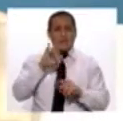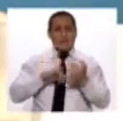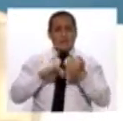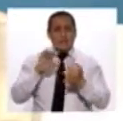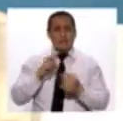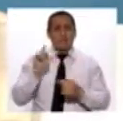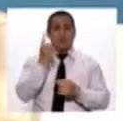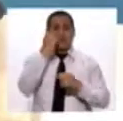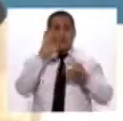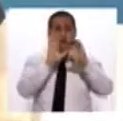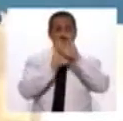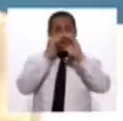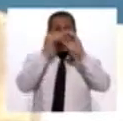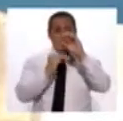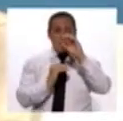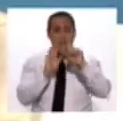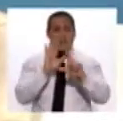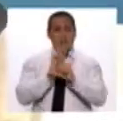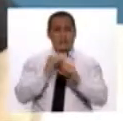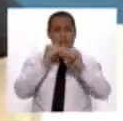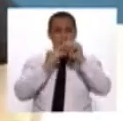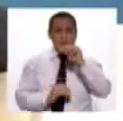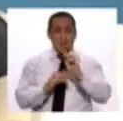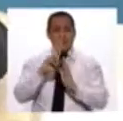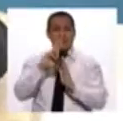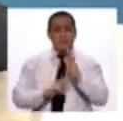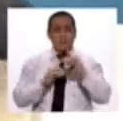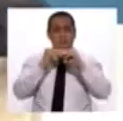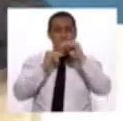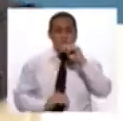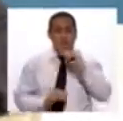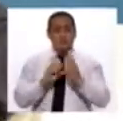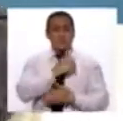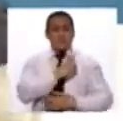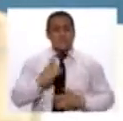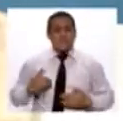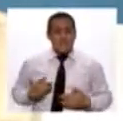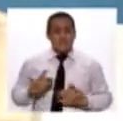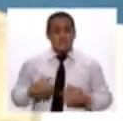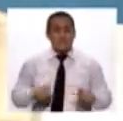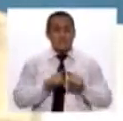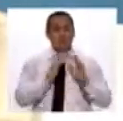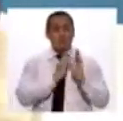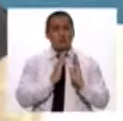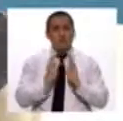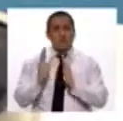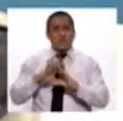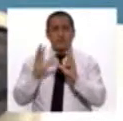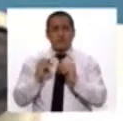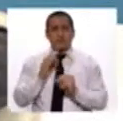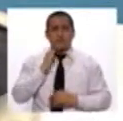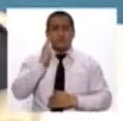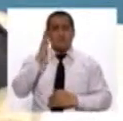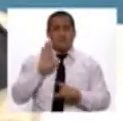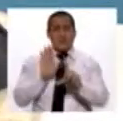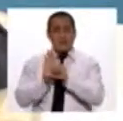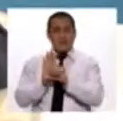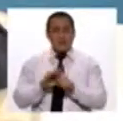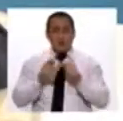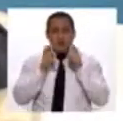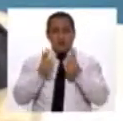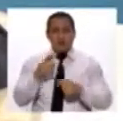está la Constitución, debajo están las leyes, debajo están los reglamentos, debajo las directivas, es decir, hay un orden en el cual se aplica la ley.